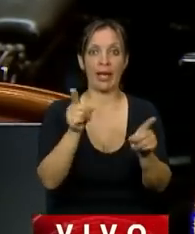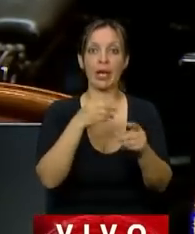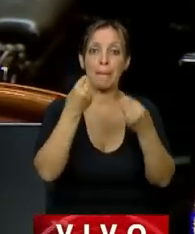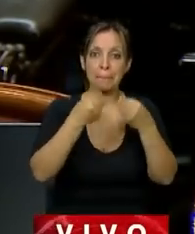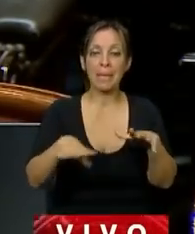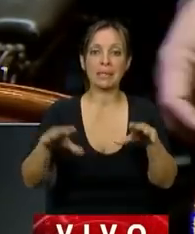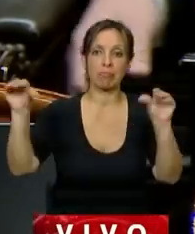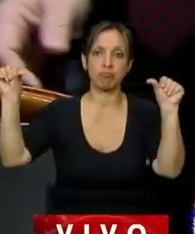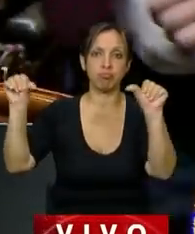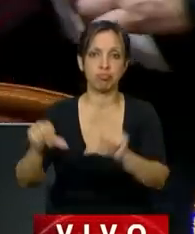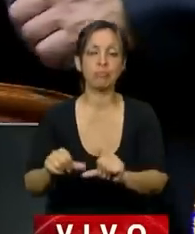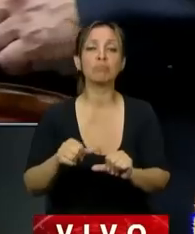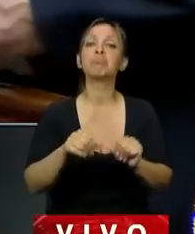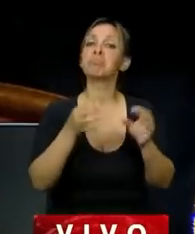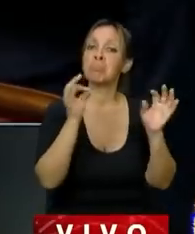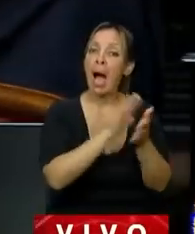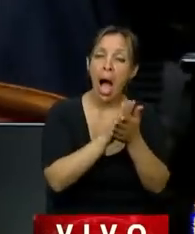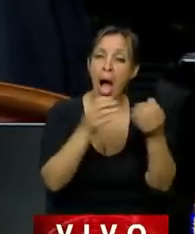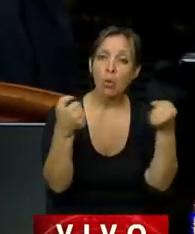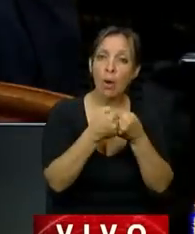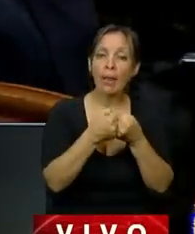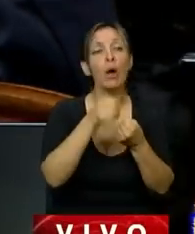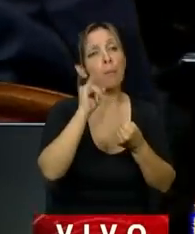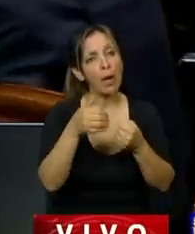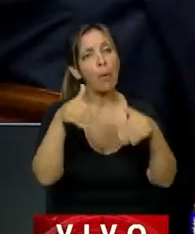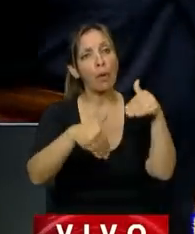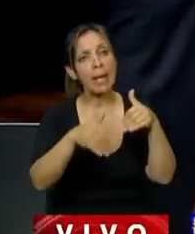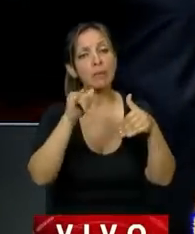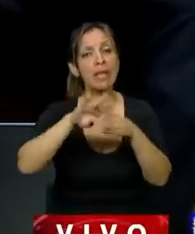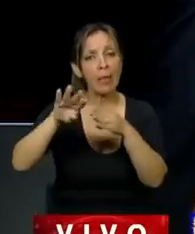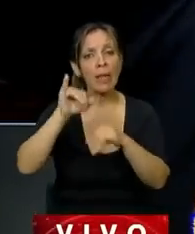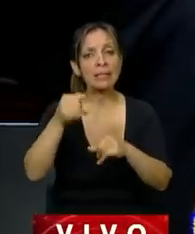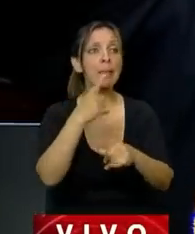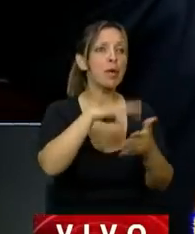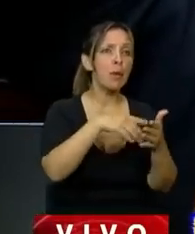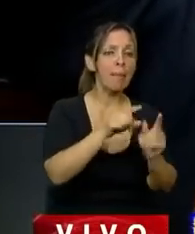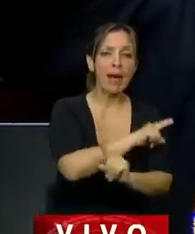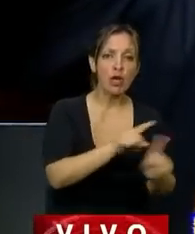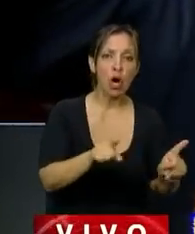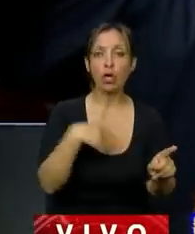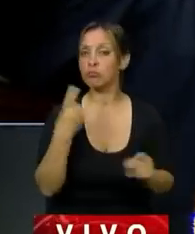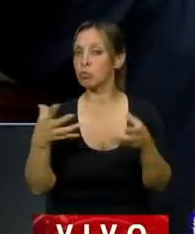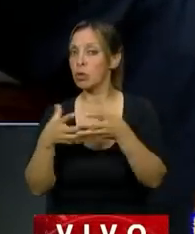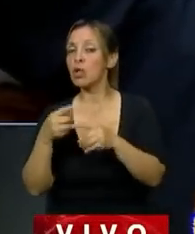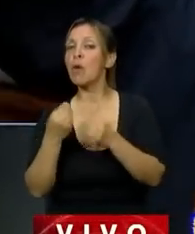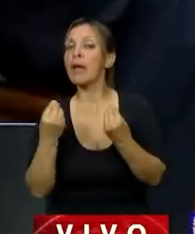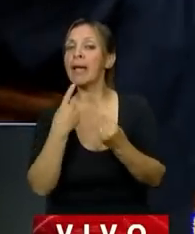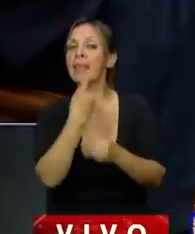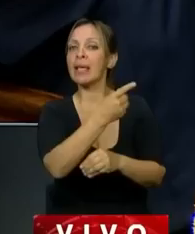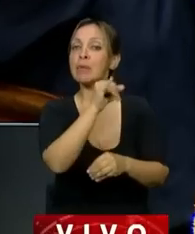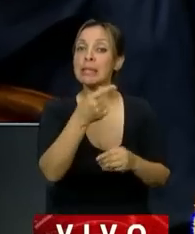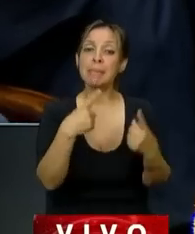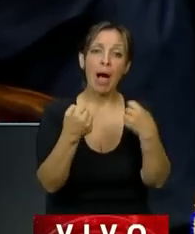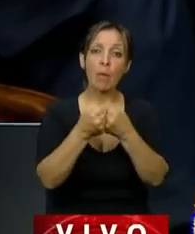default, llegamos a una regla, sí. Les votamos el endeudamiento, pero no el programa. Nuestro bloque estaba comprometido con que ese acuerdo